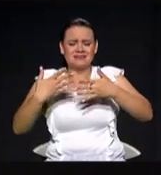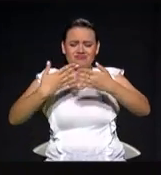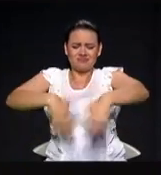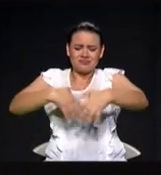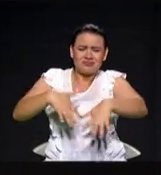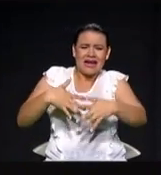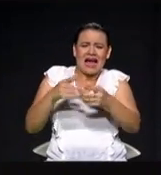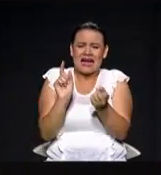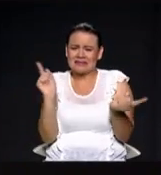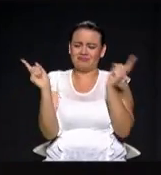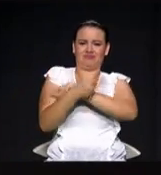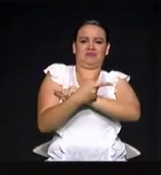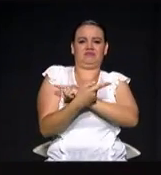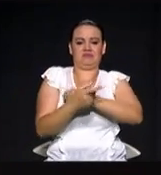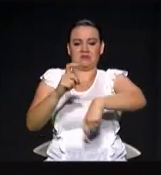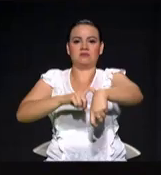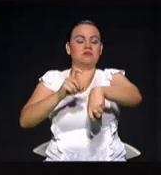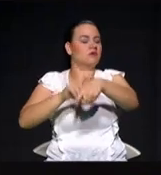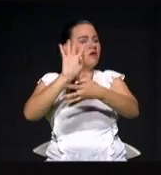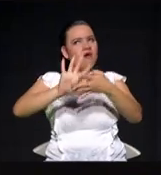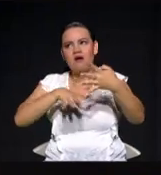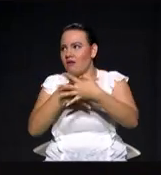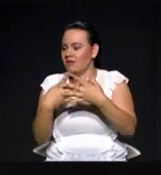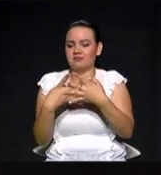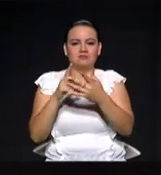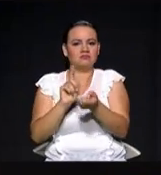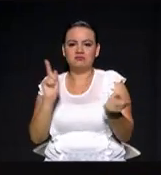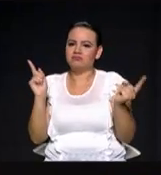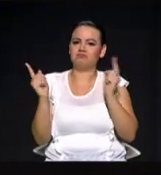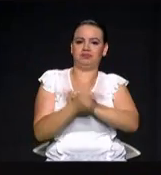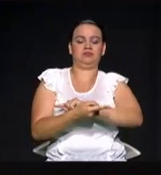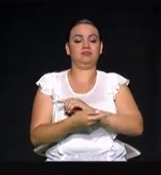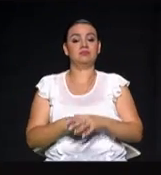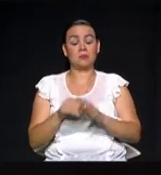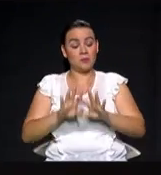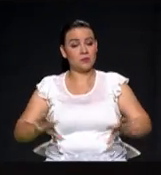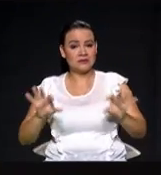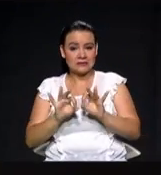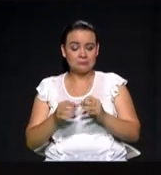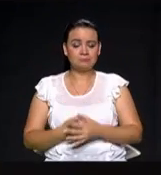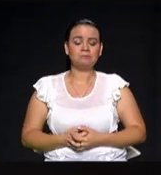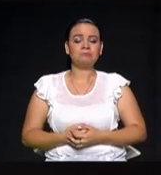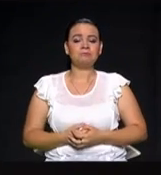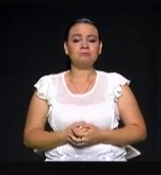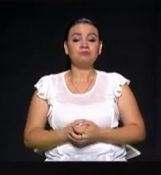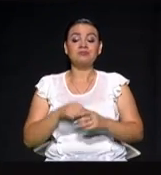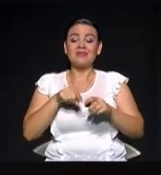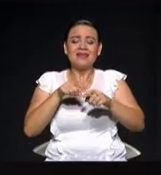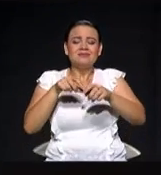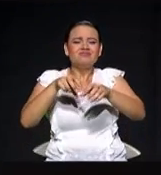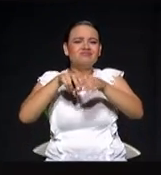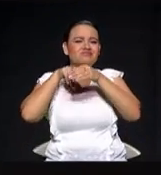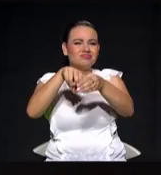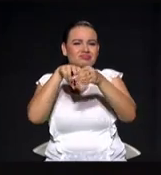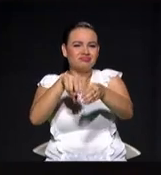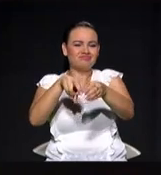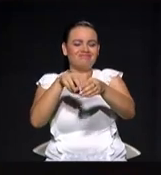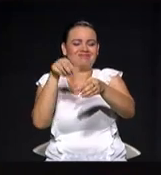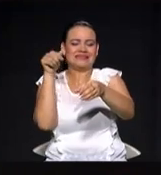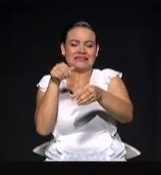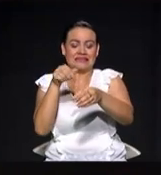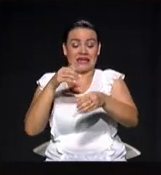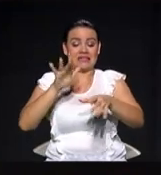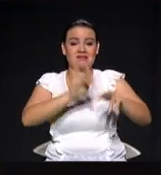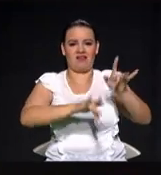cambiar los horarios de medellín hay que movilizarnos de ese punto y otro tema muy importante entre la movilidad es que nosotros la secretaría de movilidad